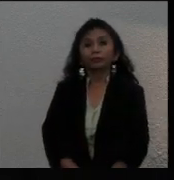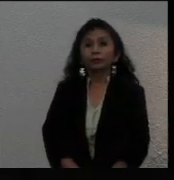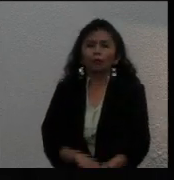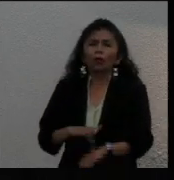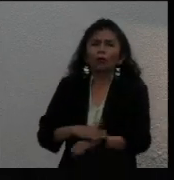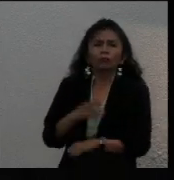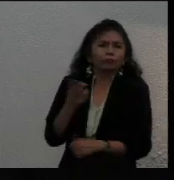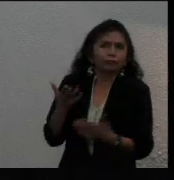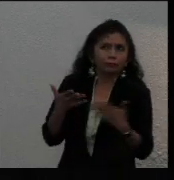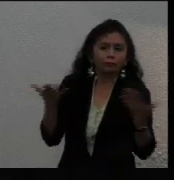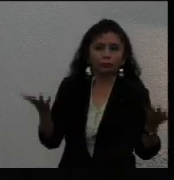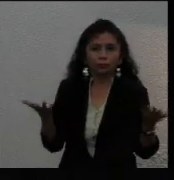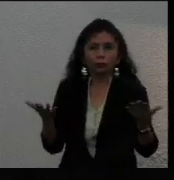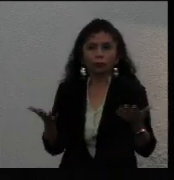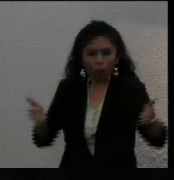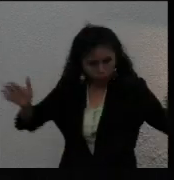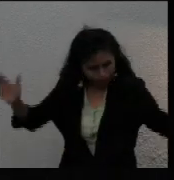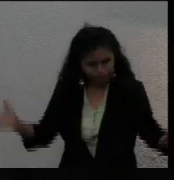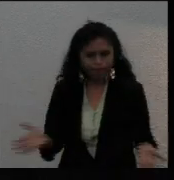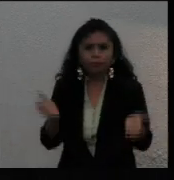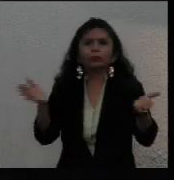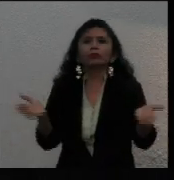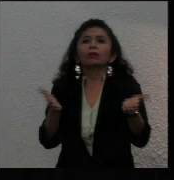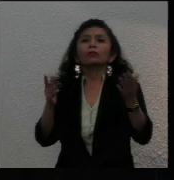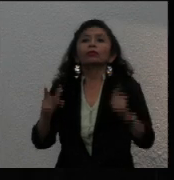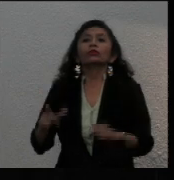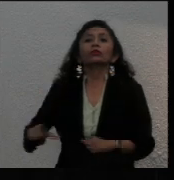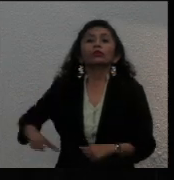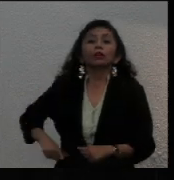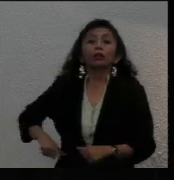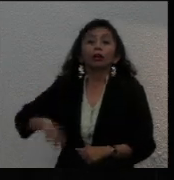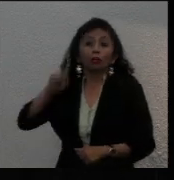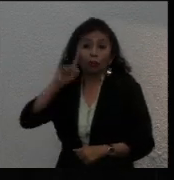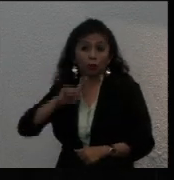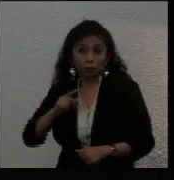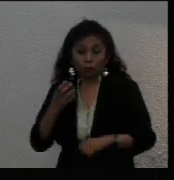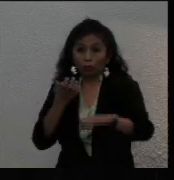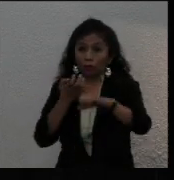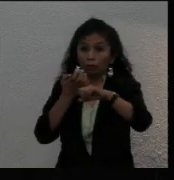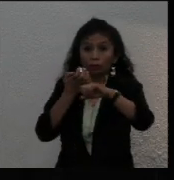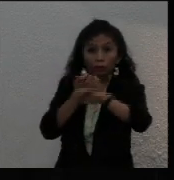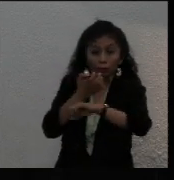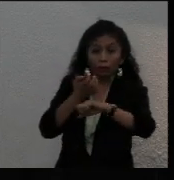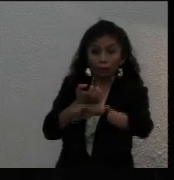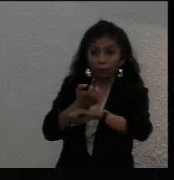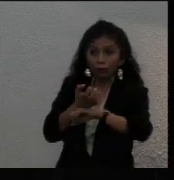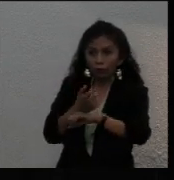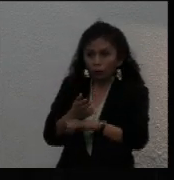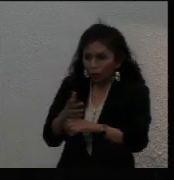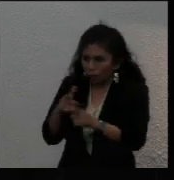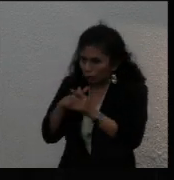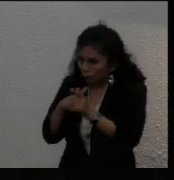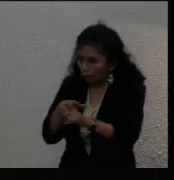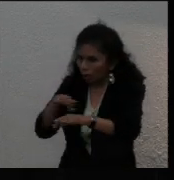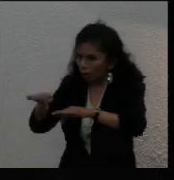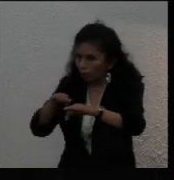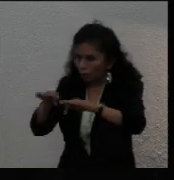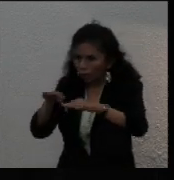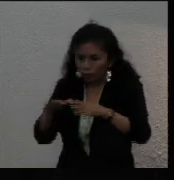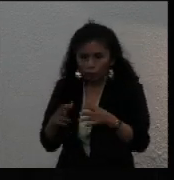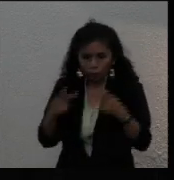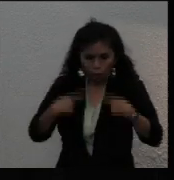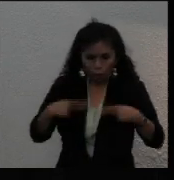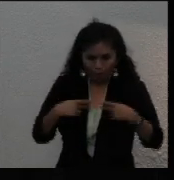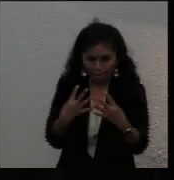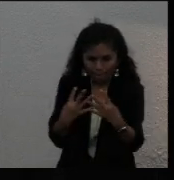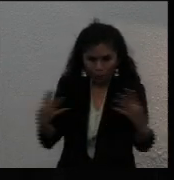Por otra parte, exhortamos a la gobernadora del estado a seguir trabajando por el bien de las y los ciudadanos, ya que un buen